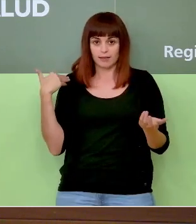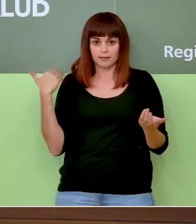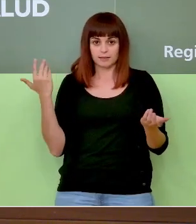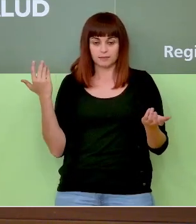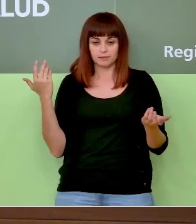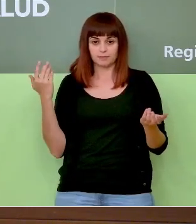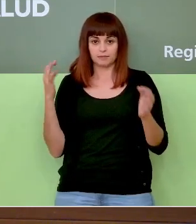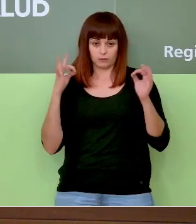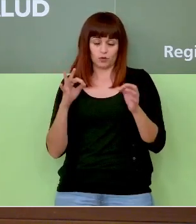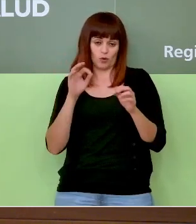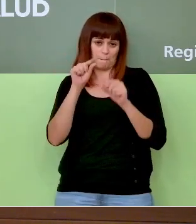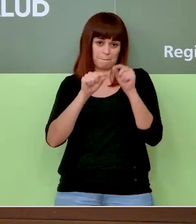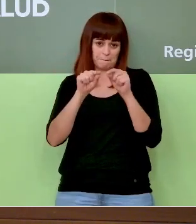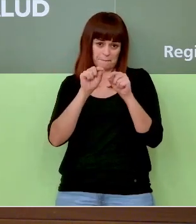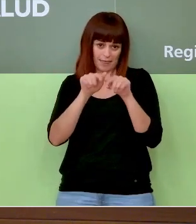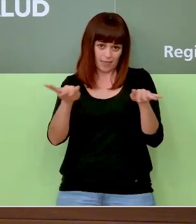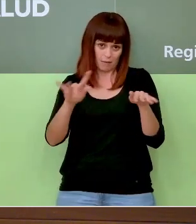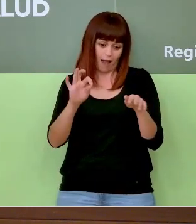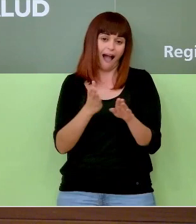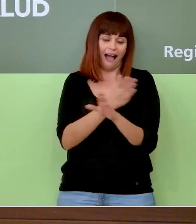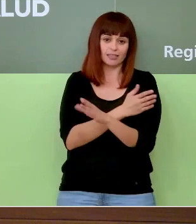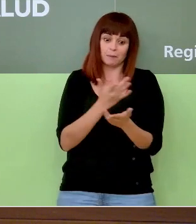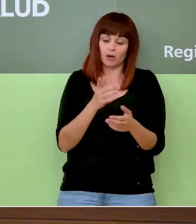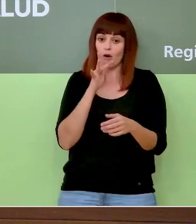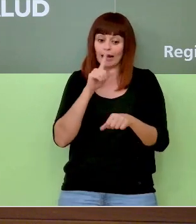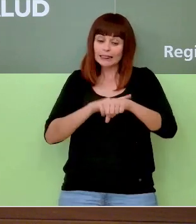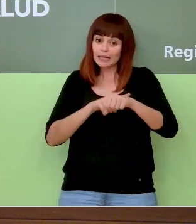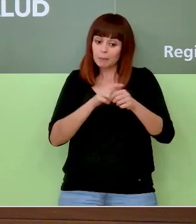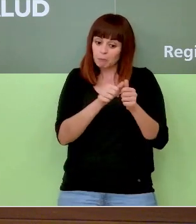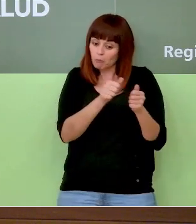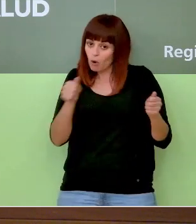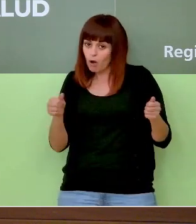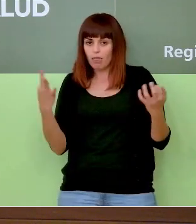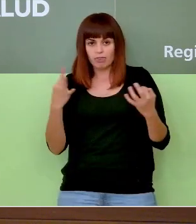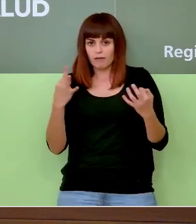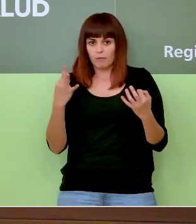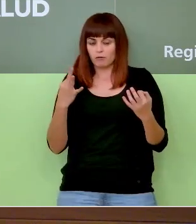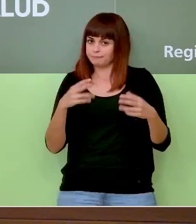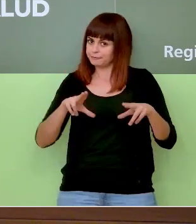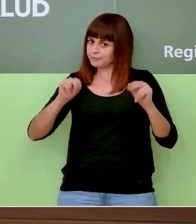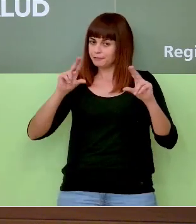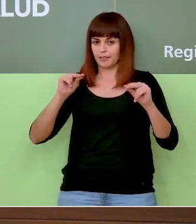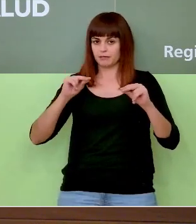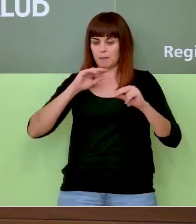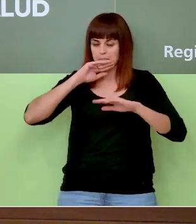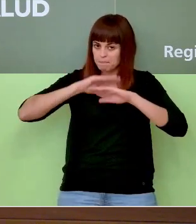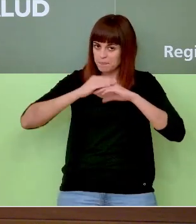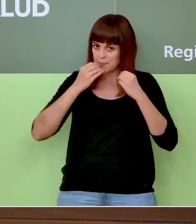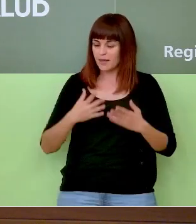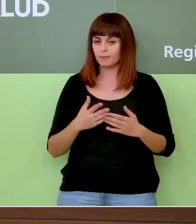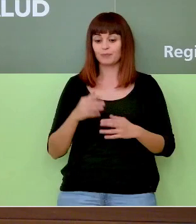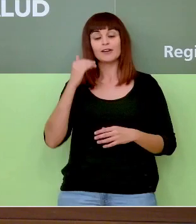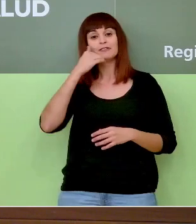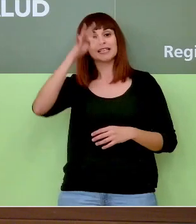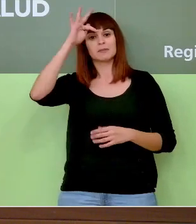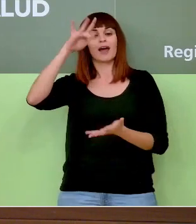hasta antes de la pandemia, pero que, por desgracia, durante un tiempo tenemos que dejar de tenerlas. Este fin de semana celebramos la festividad